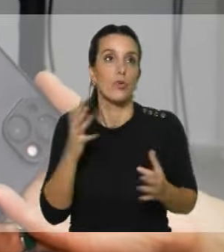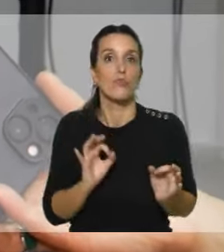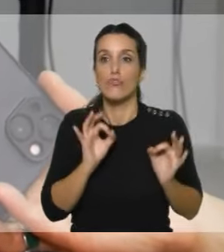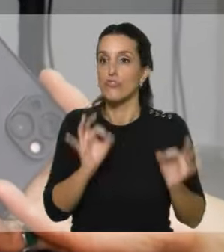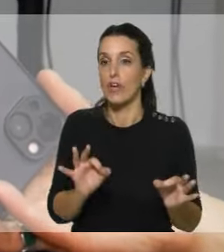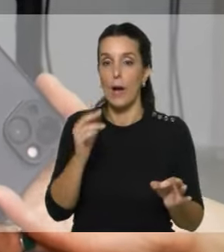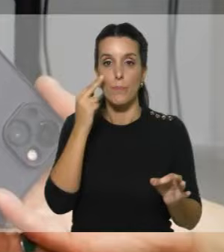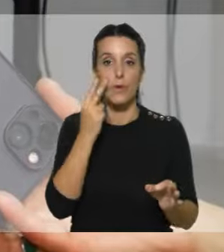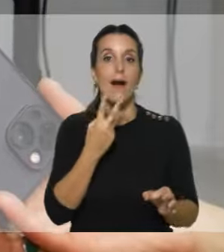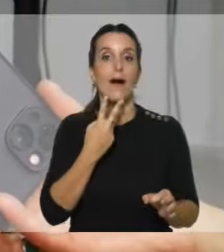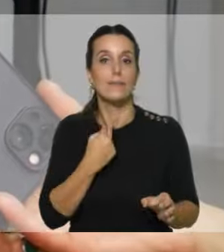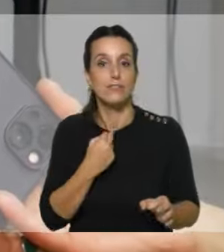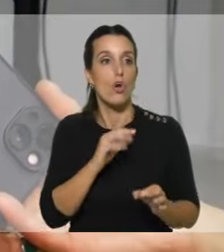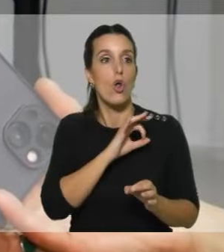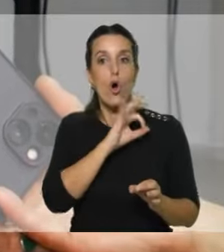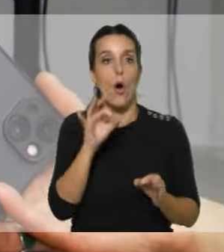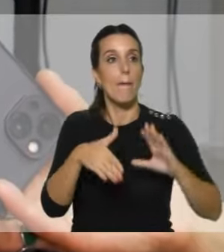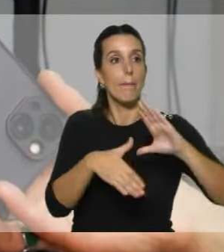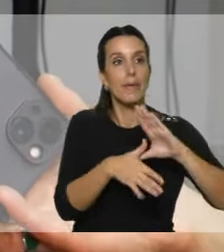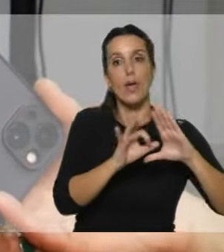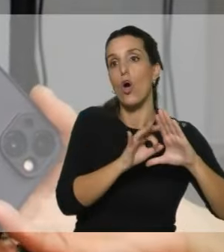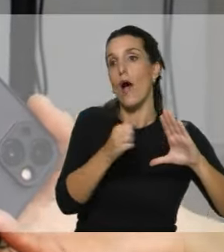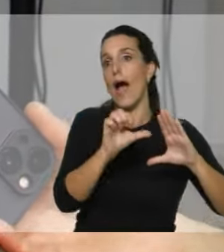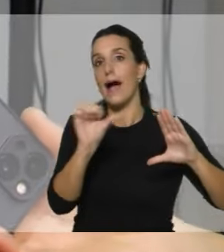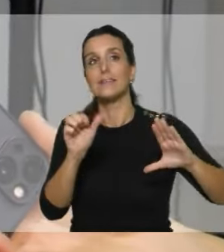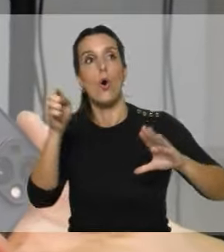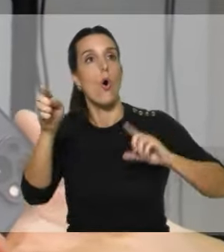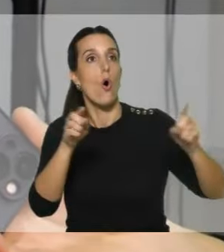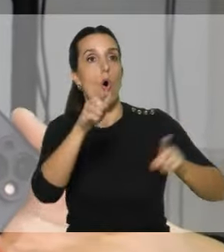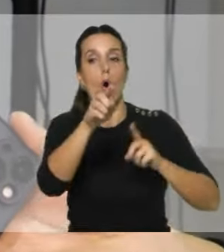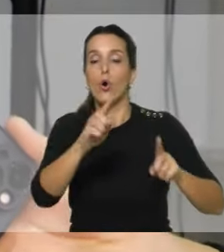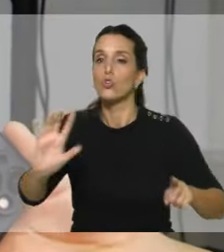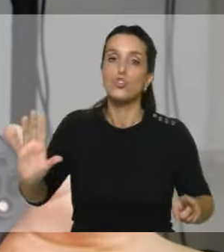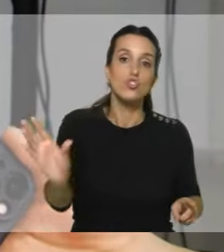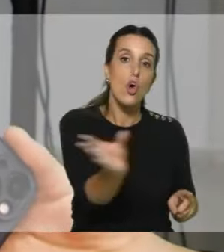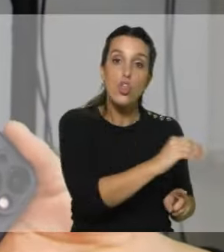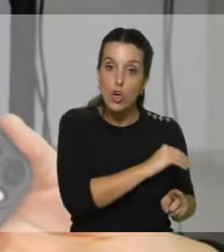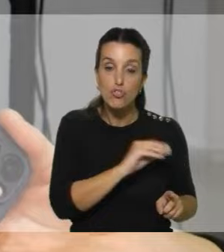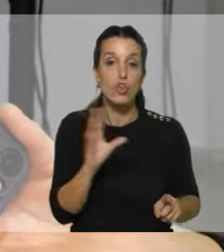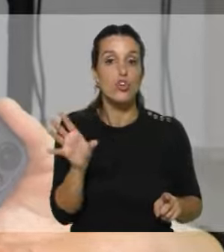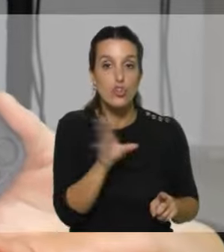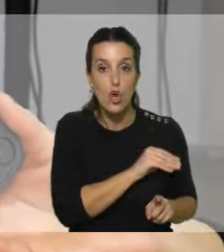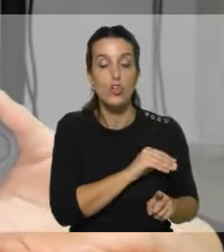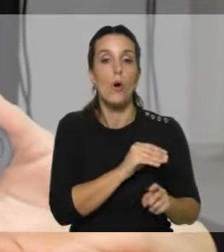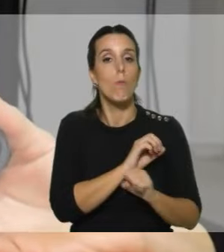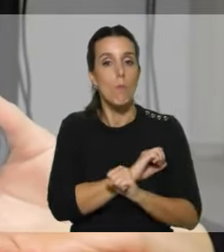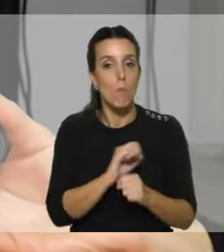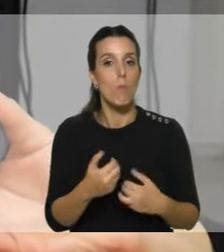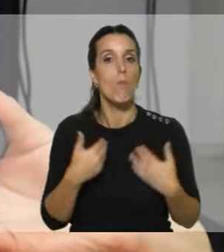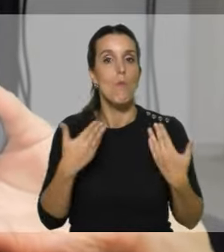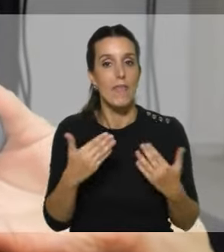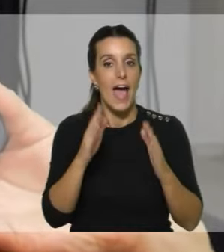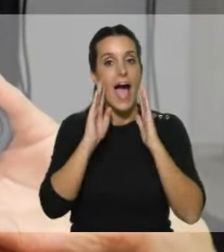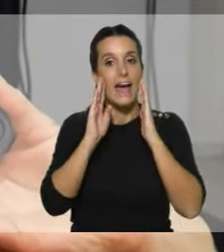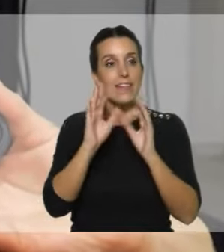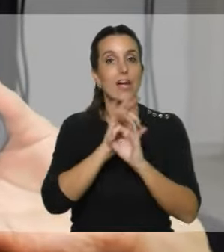un problema de adicción o al Mides o a ACE o a Renadro, que todas esas puertas estén capacitadas para atenderte